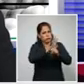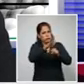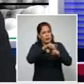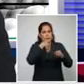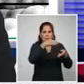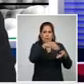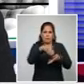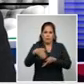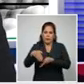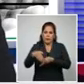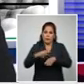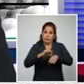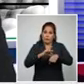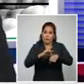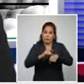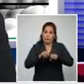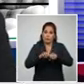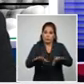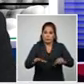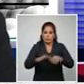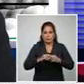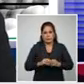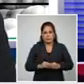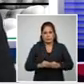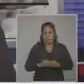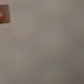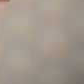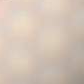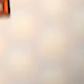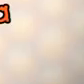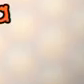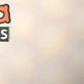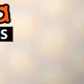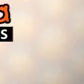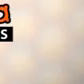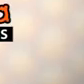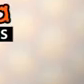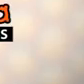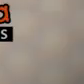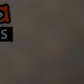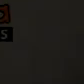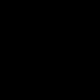e infectando en nuestro país. Tenga usted buenos días.